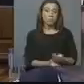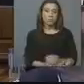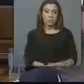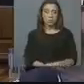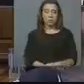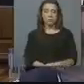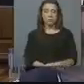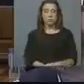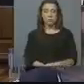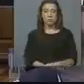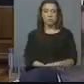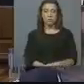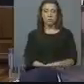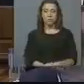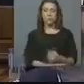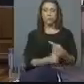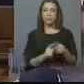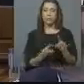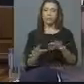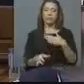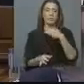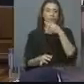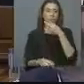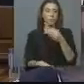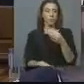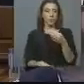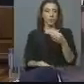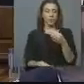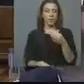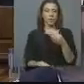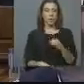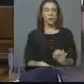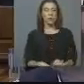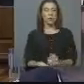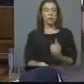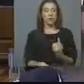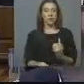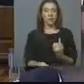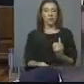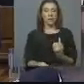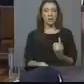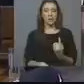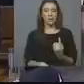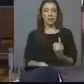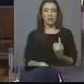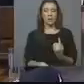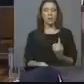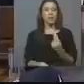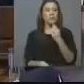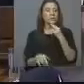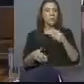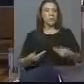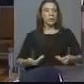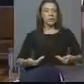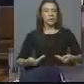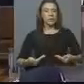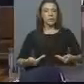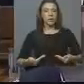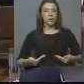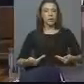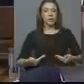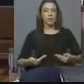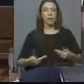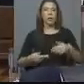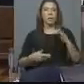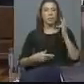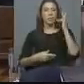En los últimos dos puntos que quisiera señalar, presidente, me quiero referir en primer lugar al mundo que estamos viviendo hoy día y al mundo que se viene